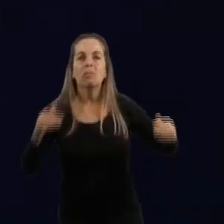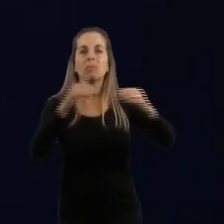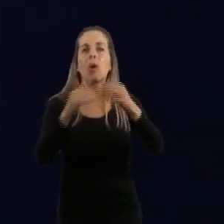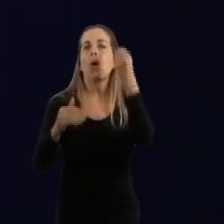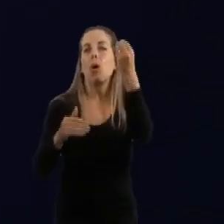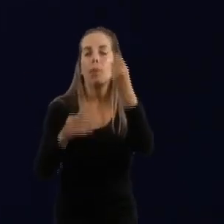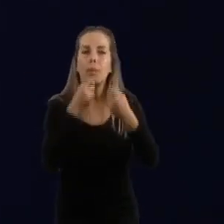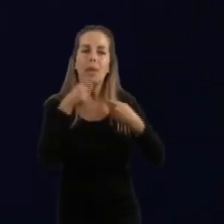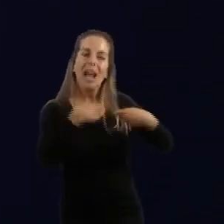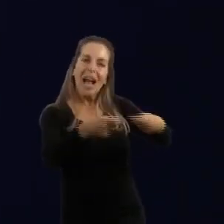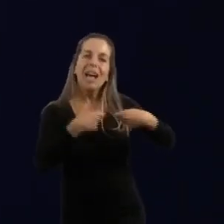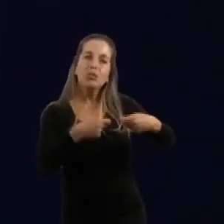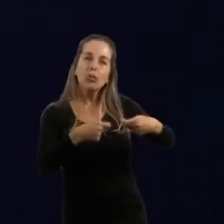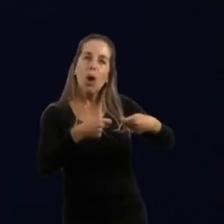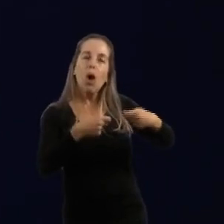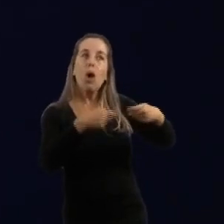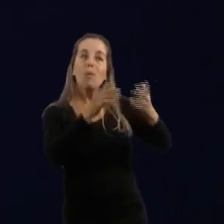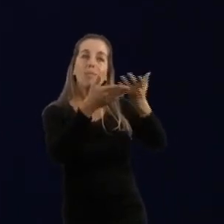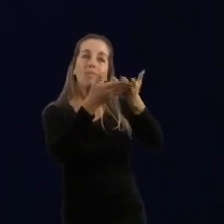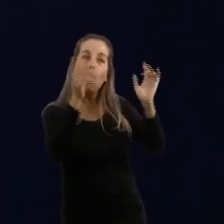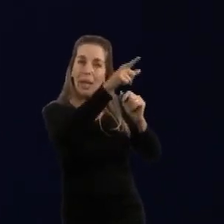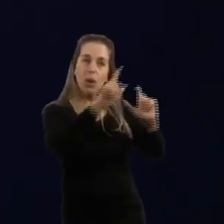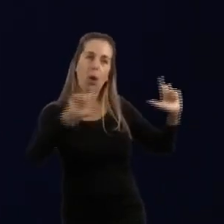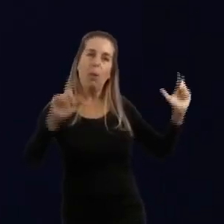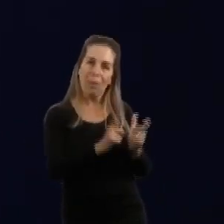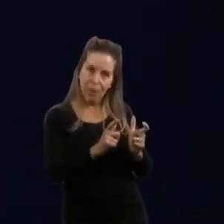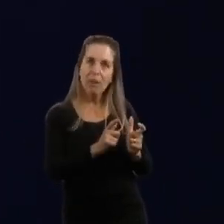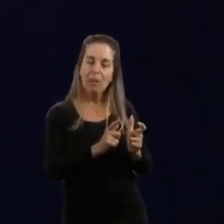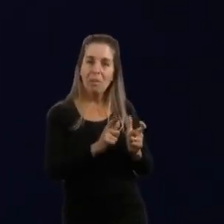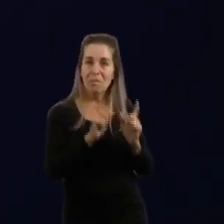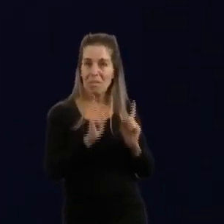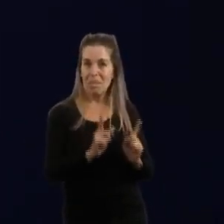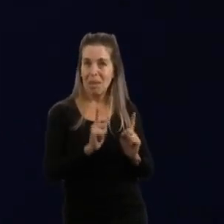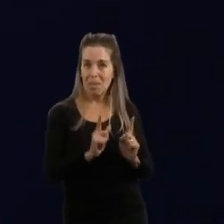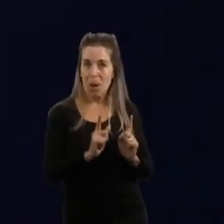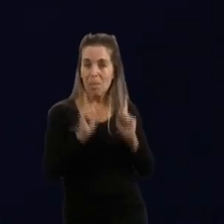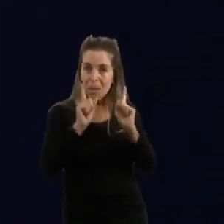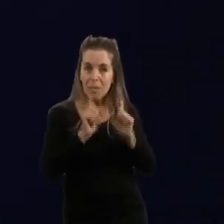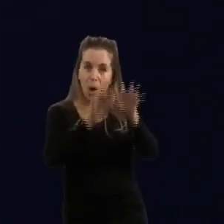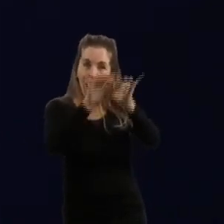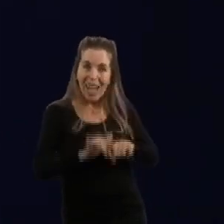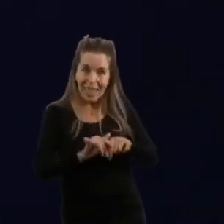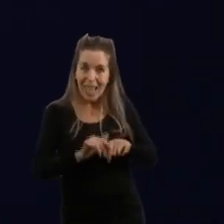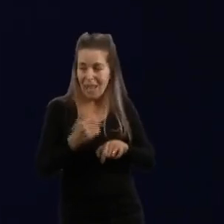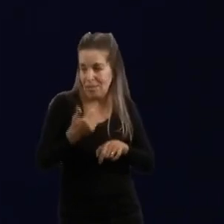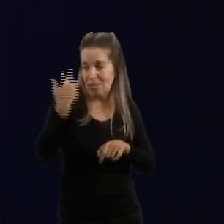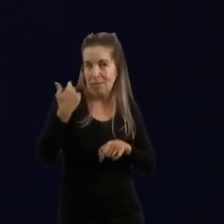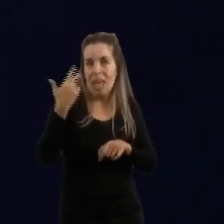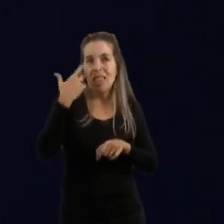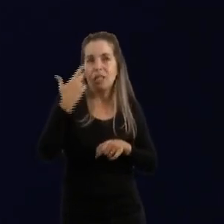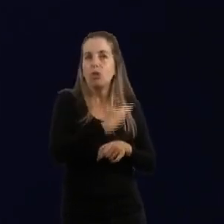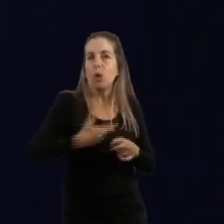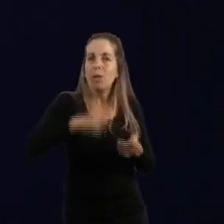PIB, como se dice en el acta que firmaron 18 gobernadores y después va a